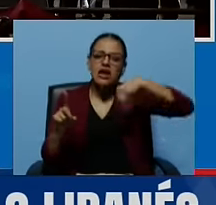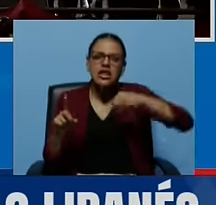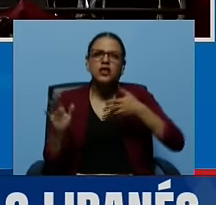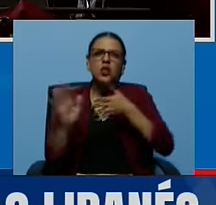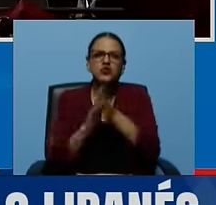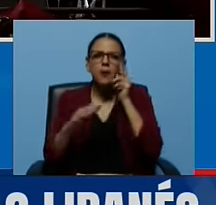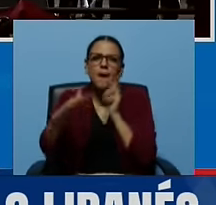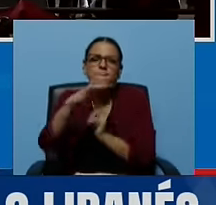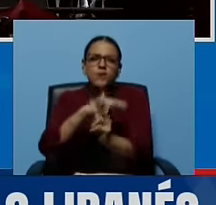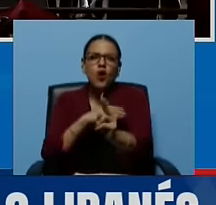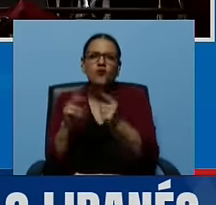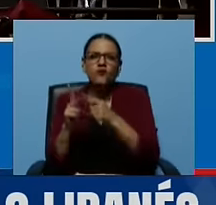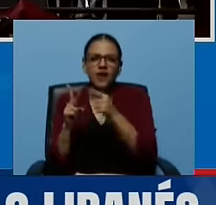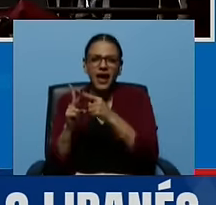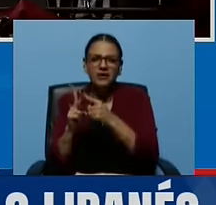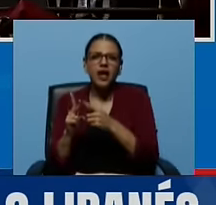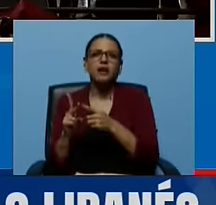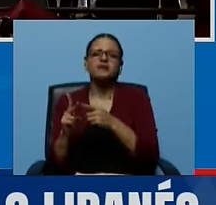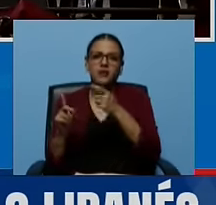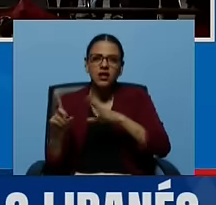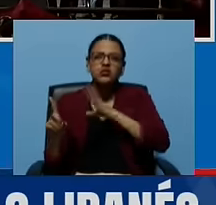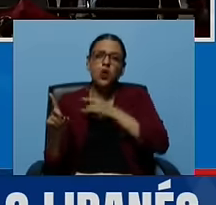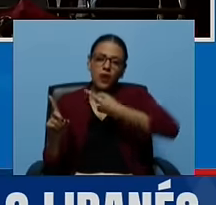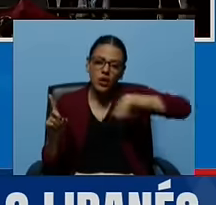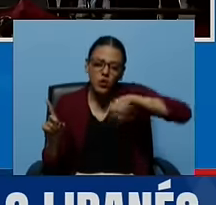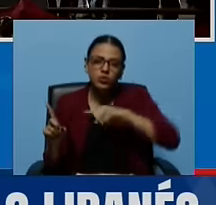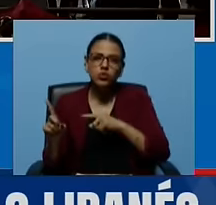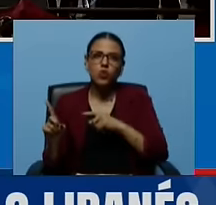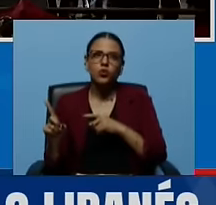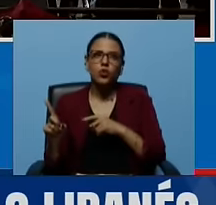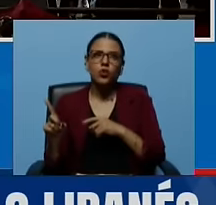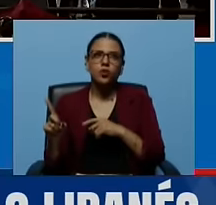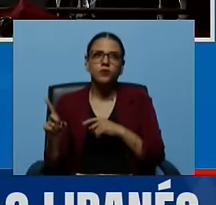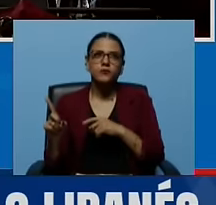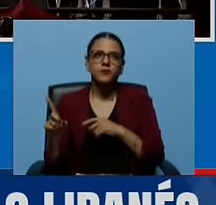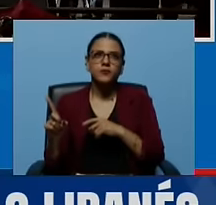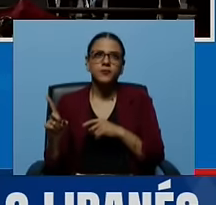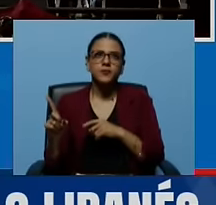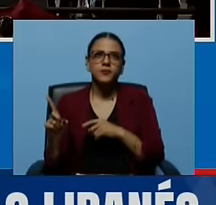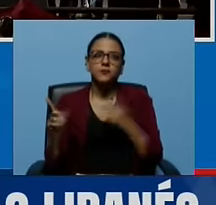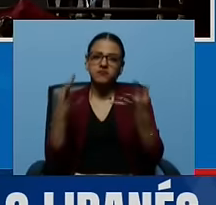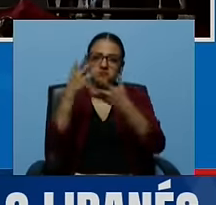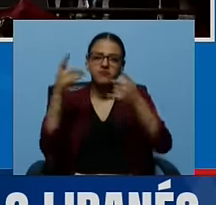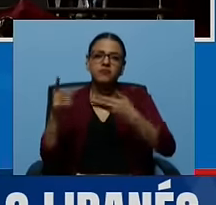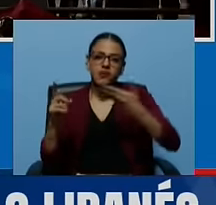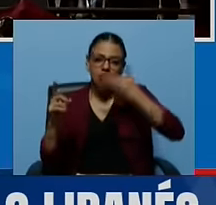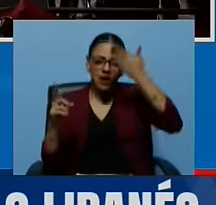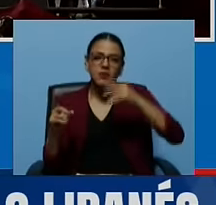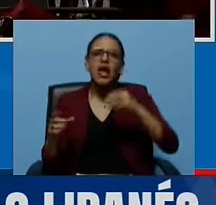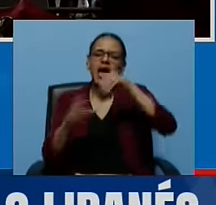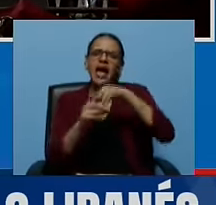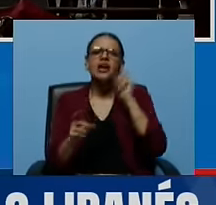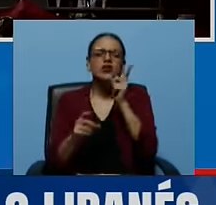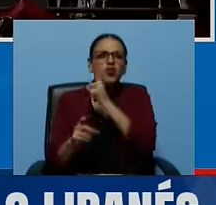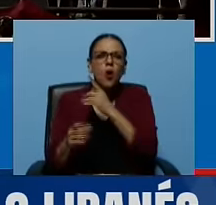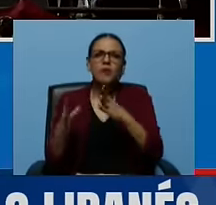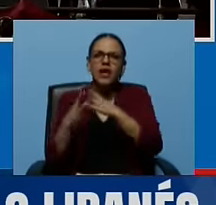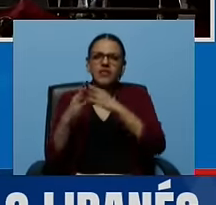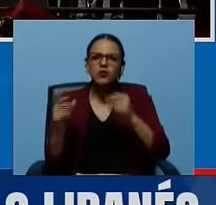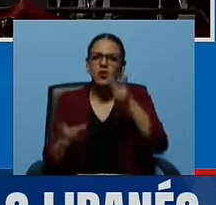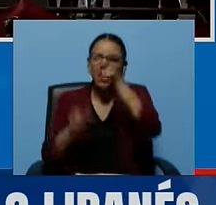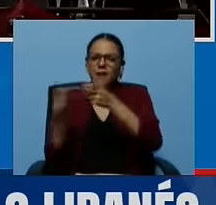profeta Mohammed, profeta del Islam, la Beika ya Hussein, y el nombre de todos los